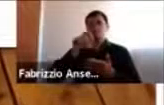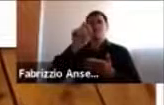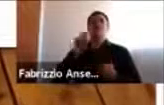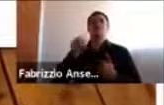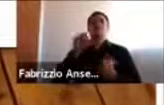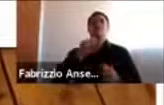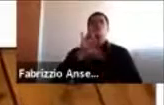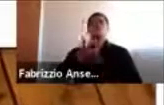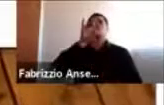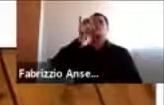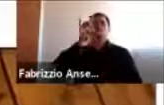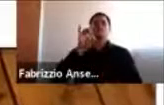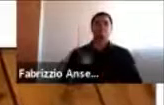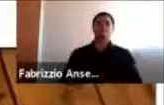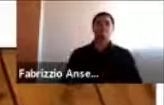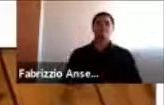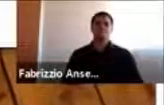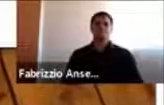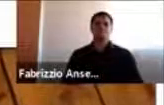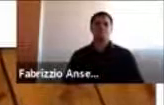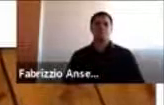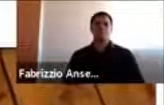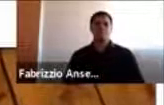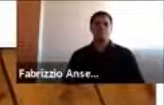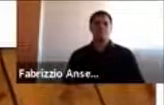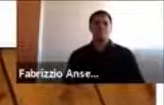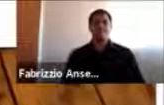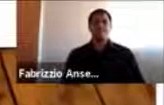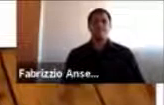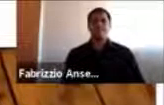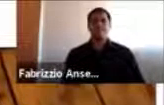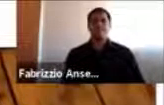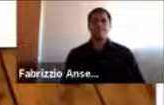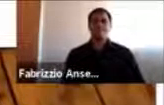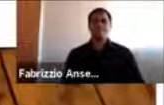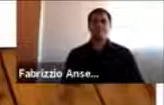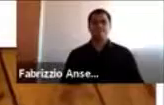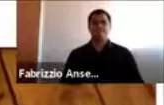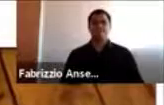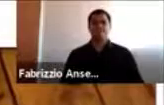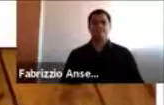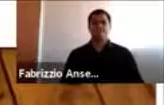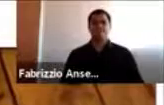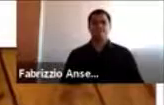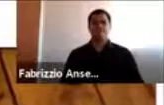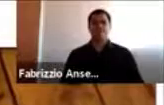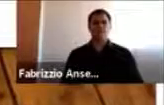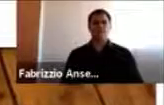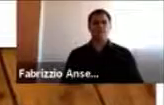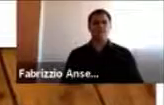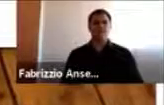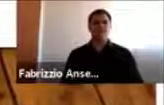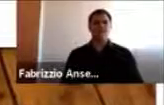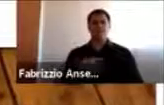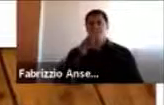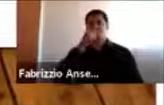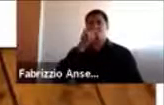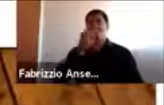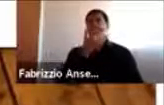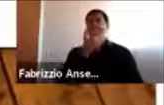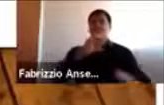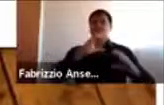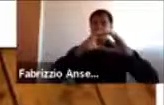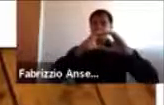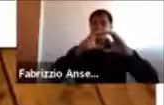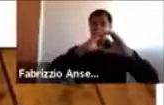ahora otra característica del juego como ustedes pueden ver este reloj ha ido cubriéndose de verde y